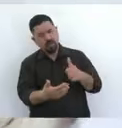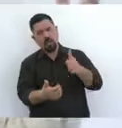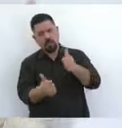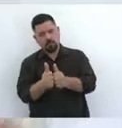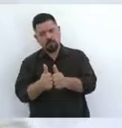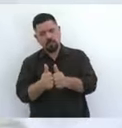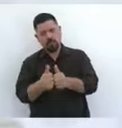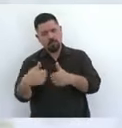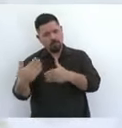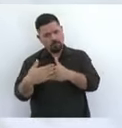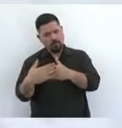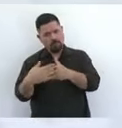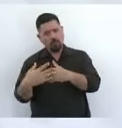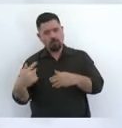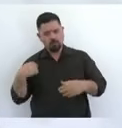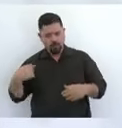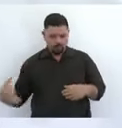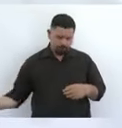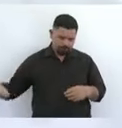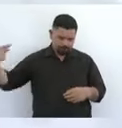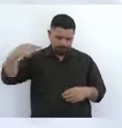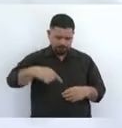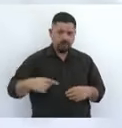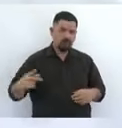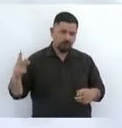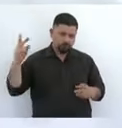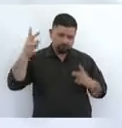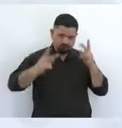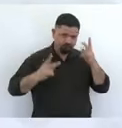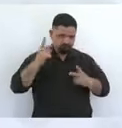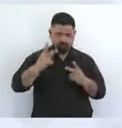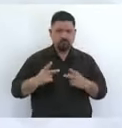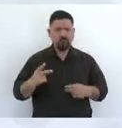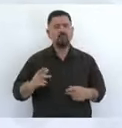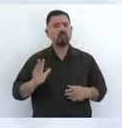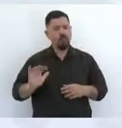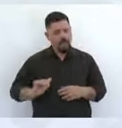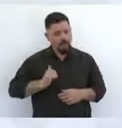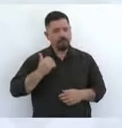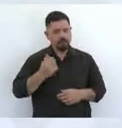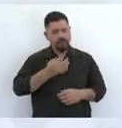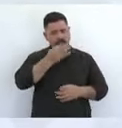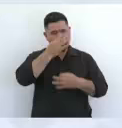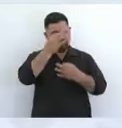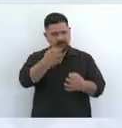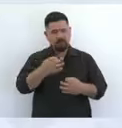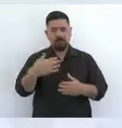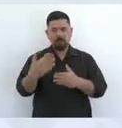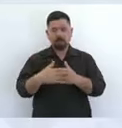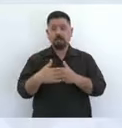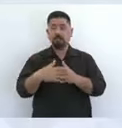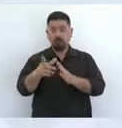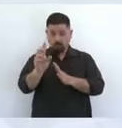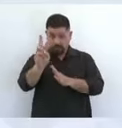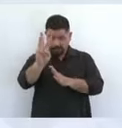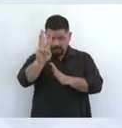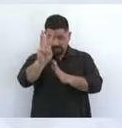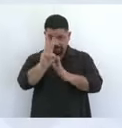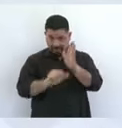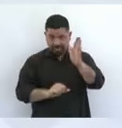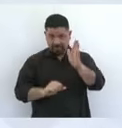estar viniendo. Aprovecho también para ya decirlo. En 3 meses nos volvemos a